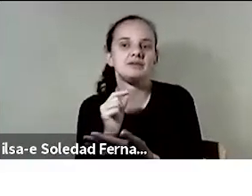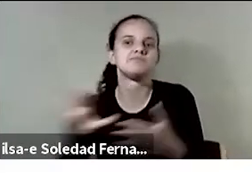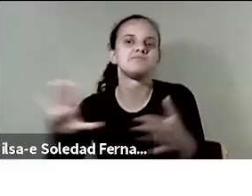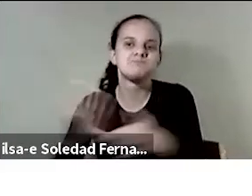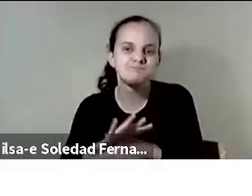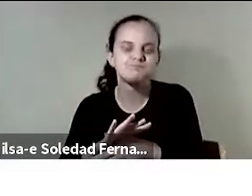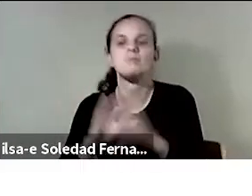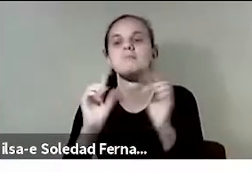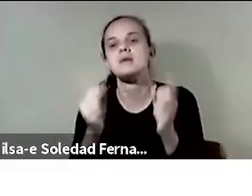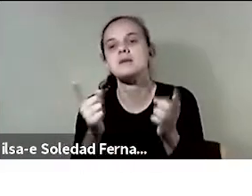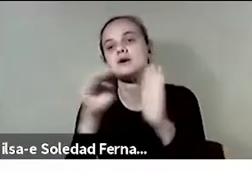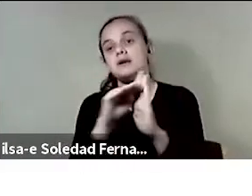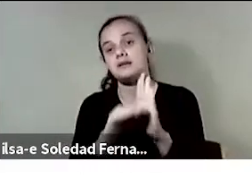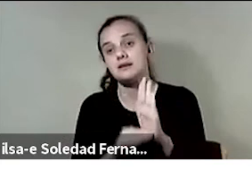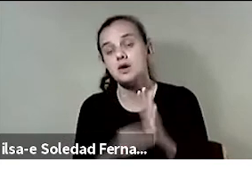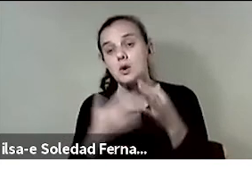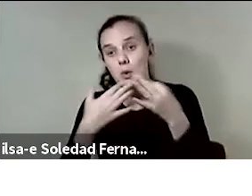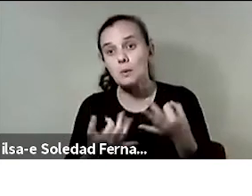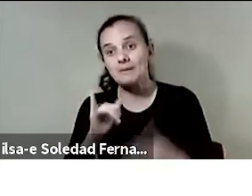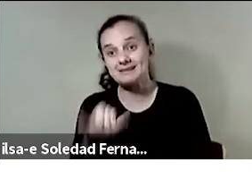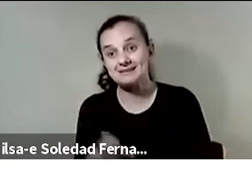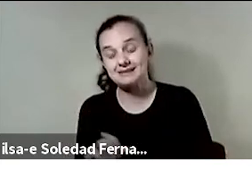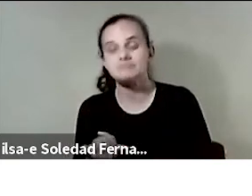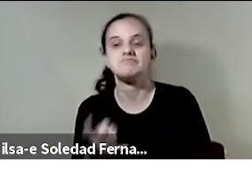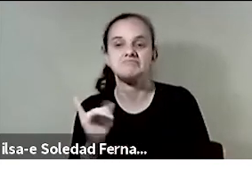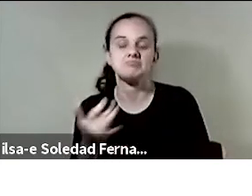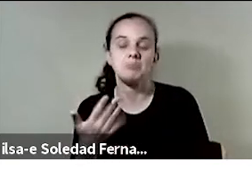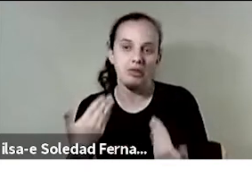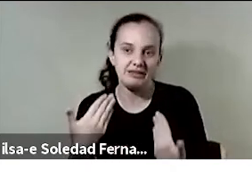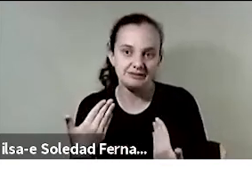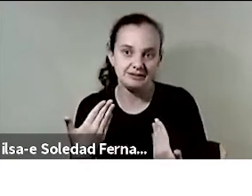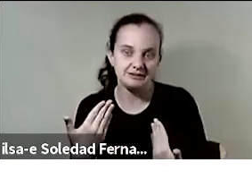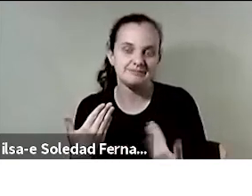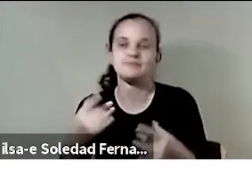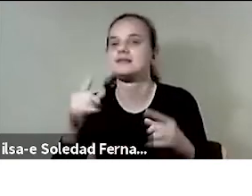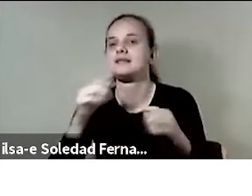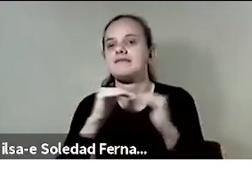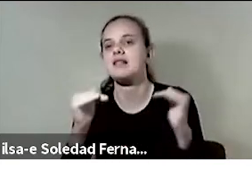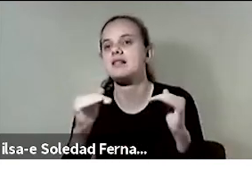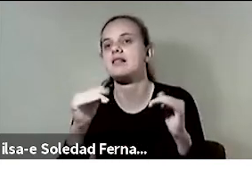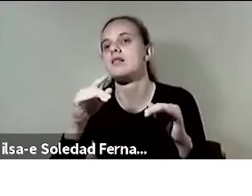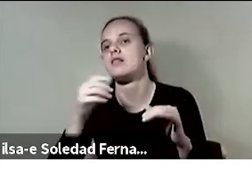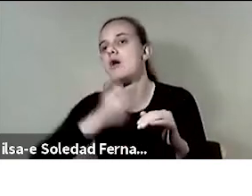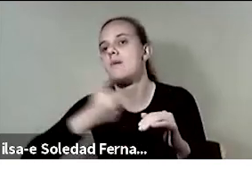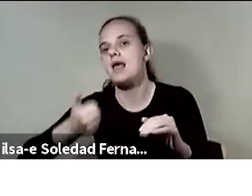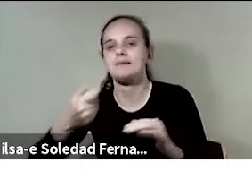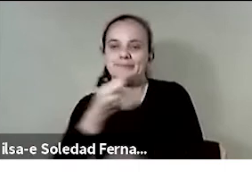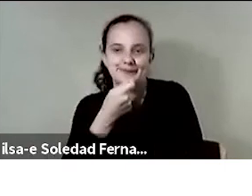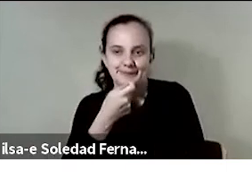por tales expertos, verificó esta página tal día y encontró que cumple con los criterios de